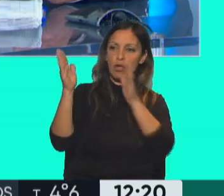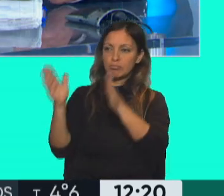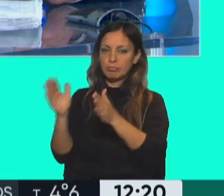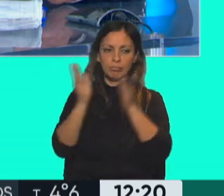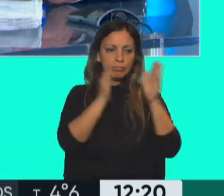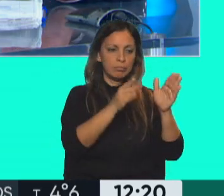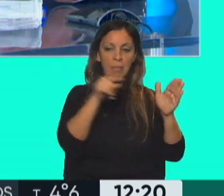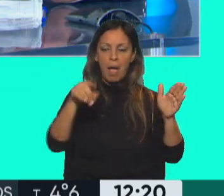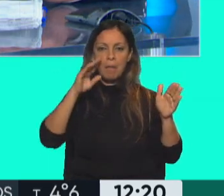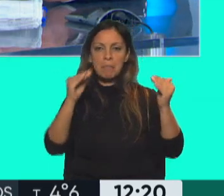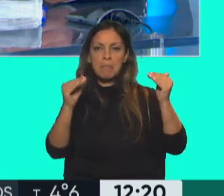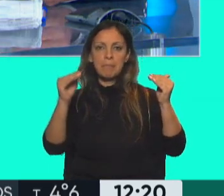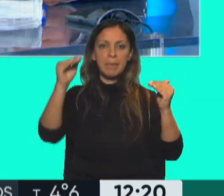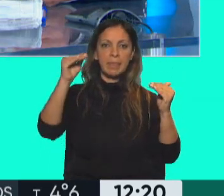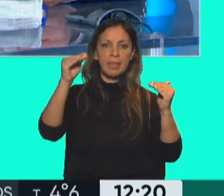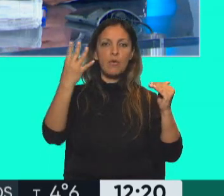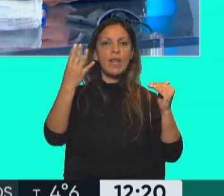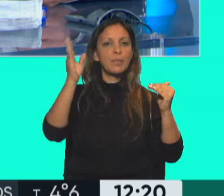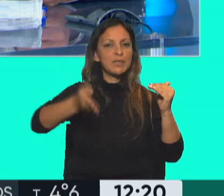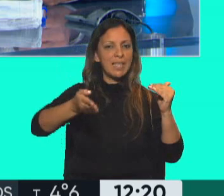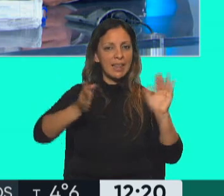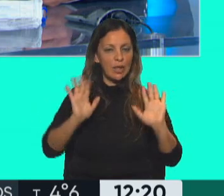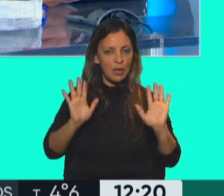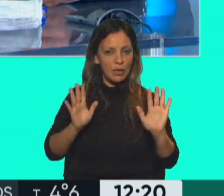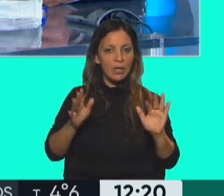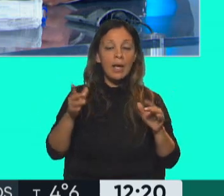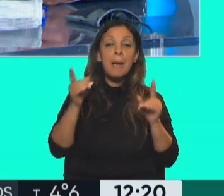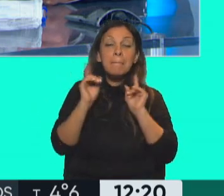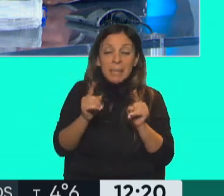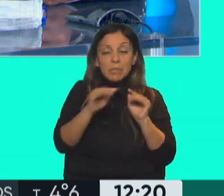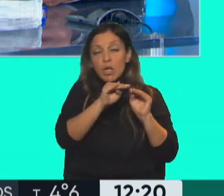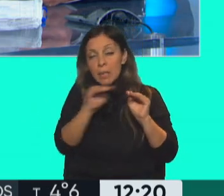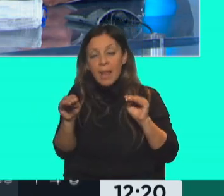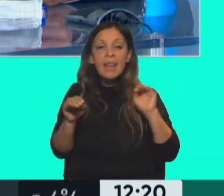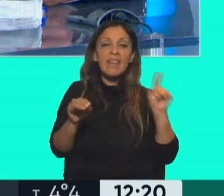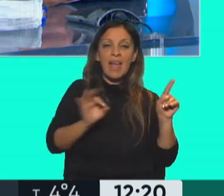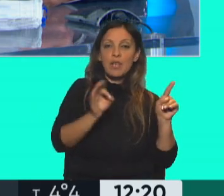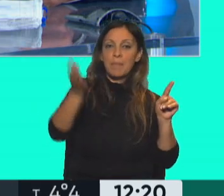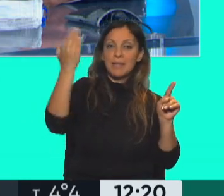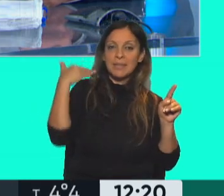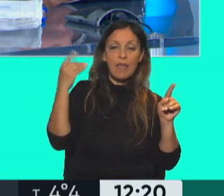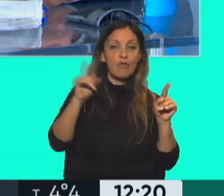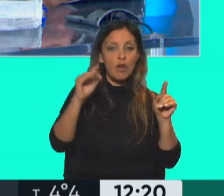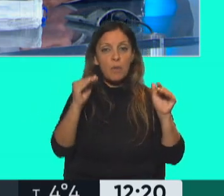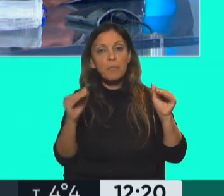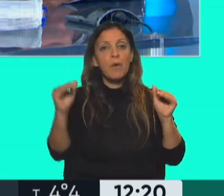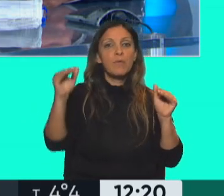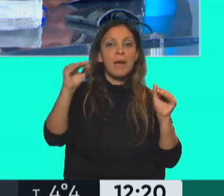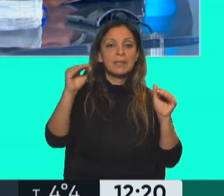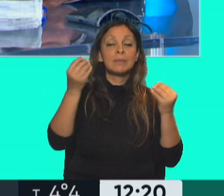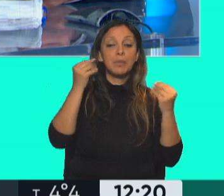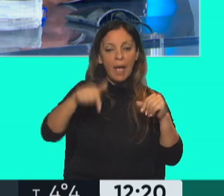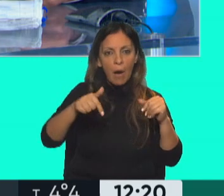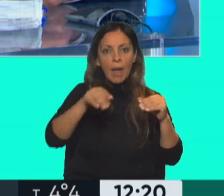del 4%, lo cual quiere decir, no estamos al ritmo del año pasado, que estábamos arriba del 10% en la industria, porque la industria, recordemos,